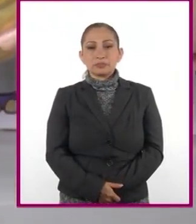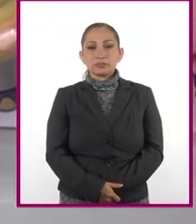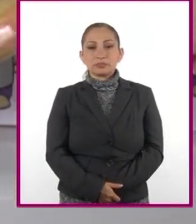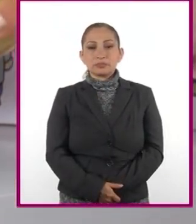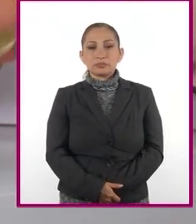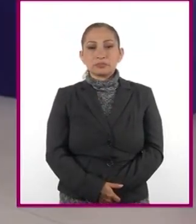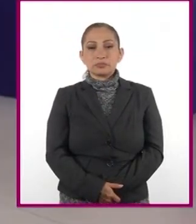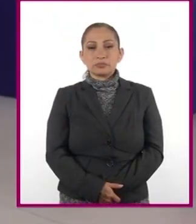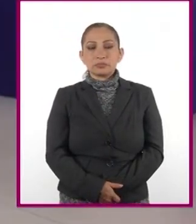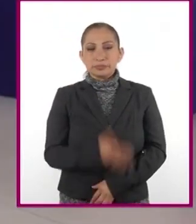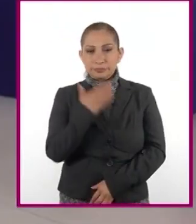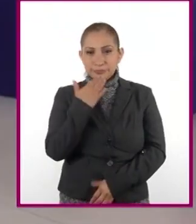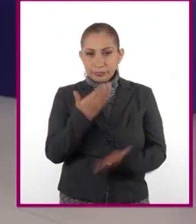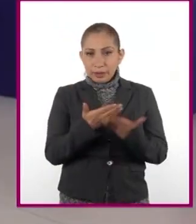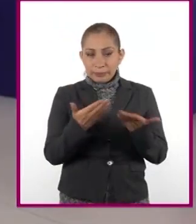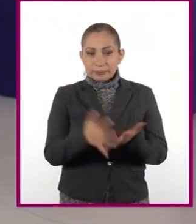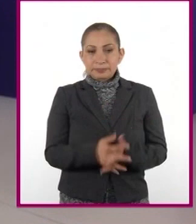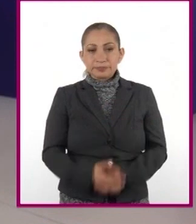Bien.